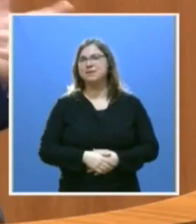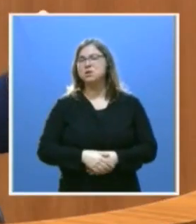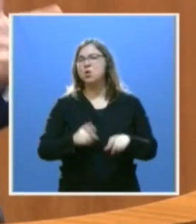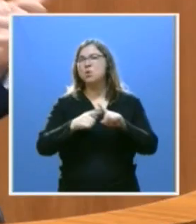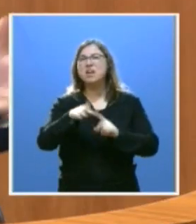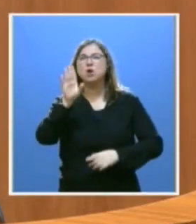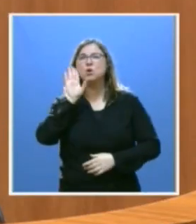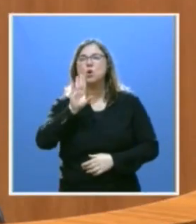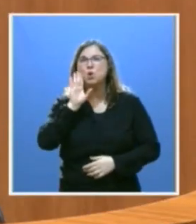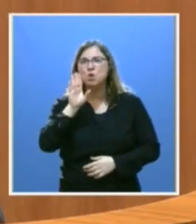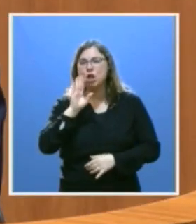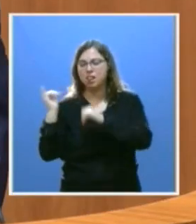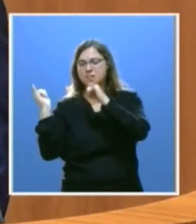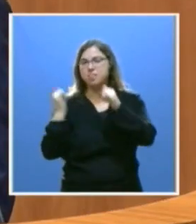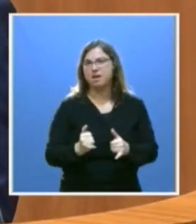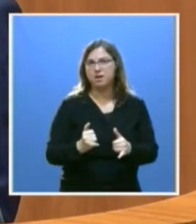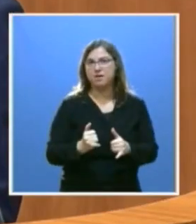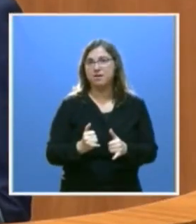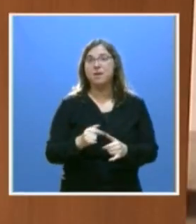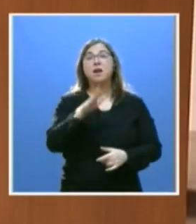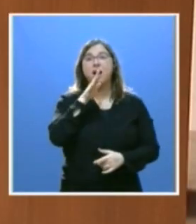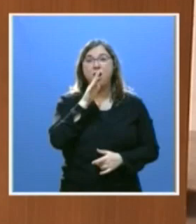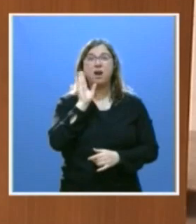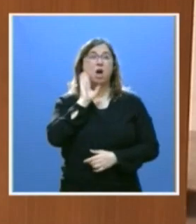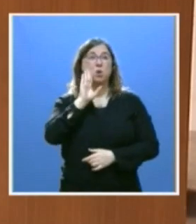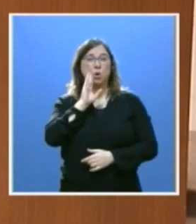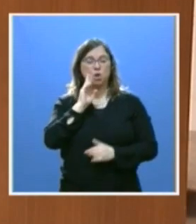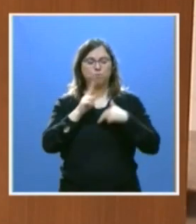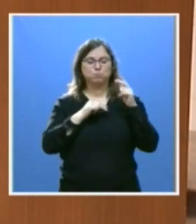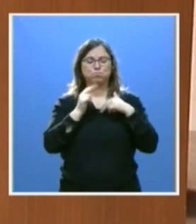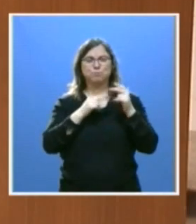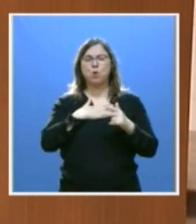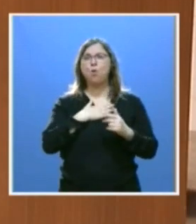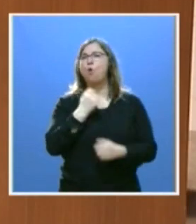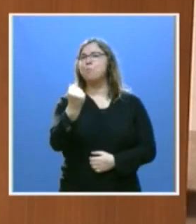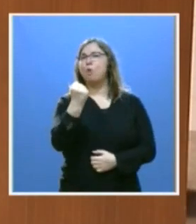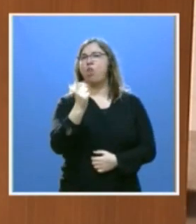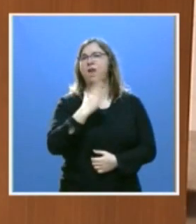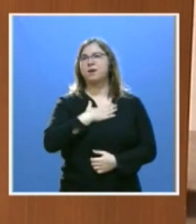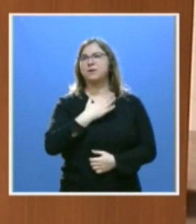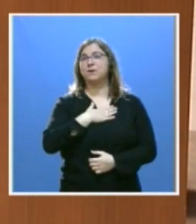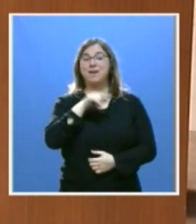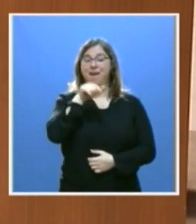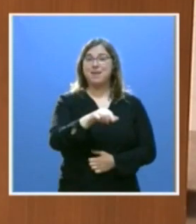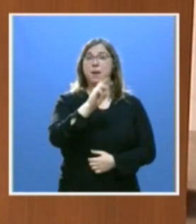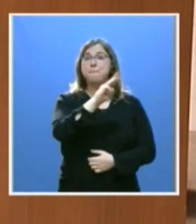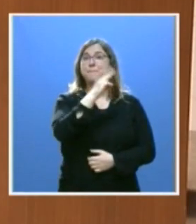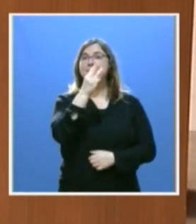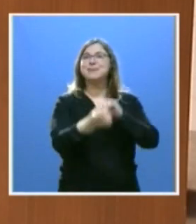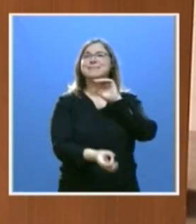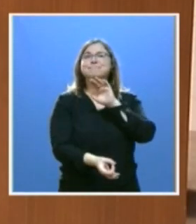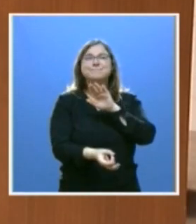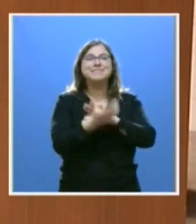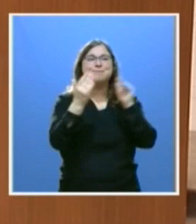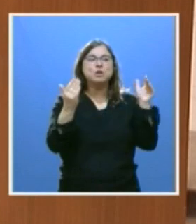37 de los 41 votos que necesitaba al mantenerse los 11 parlamentarios de Ciudadanos en el anunciado no.